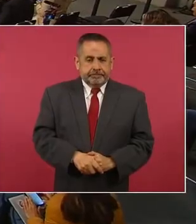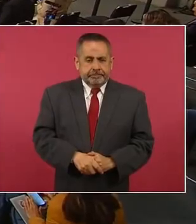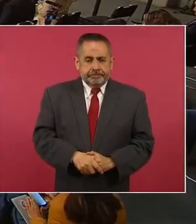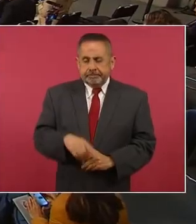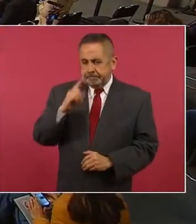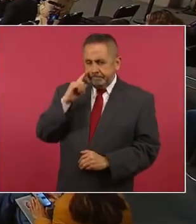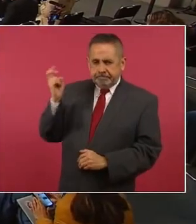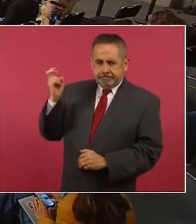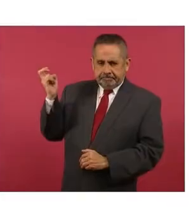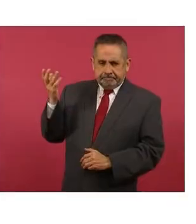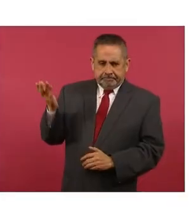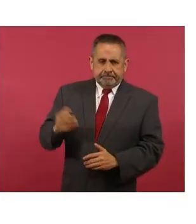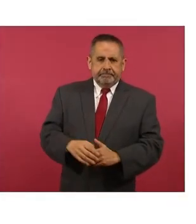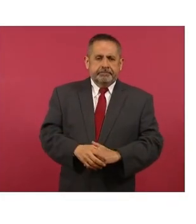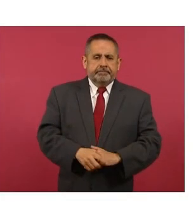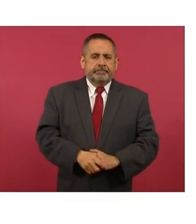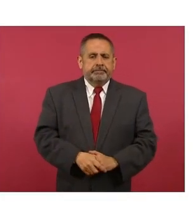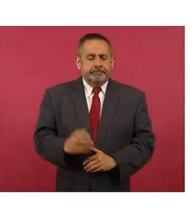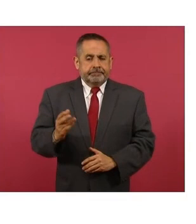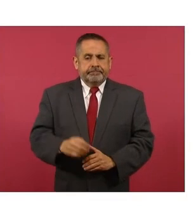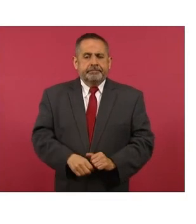Ahí está, mire.